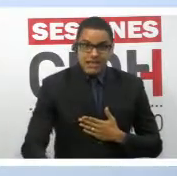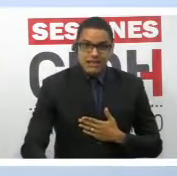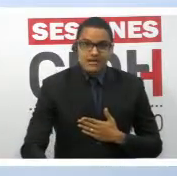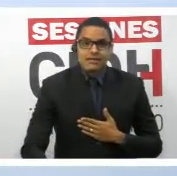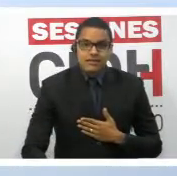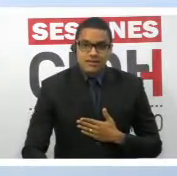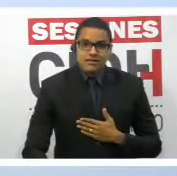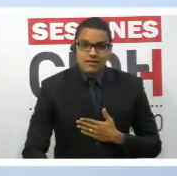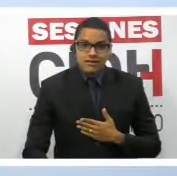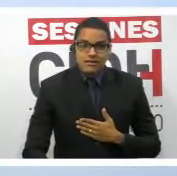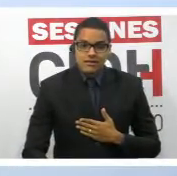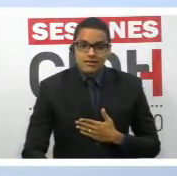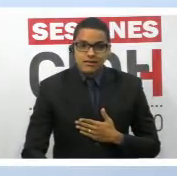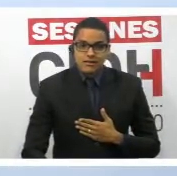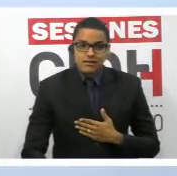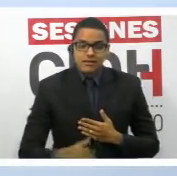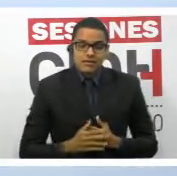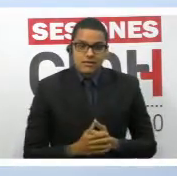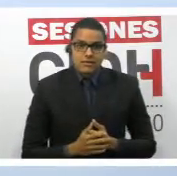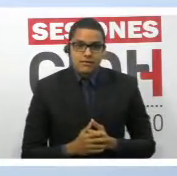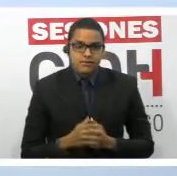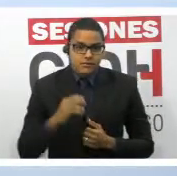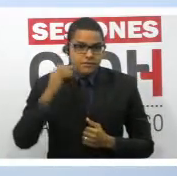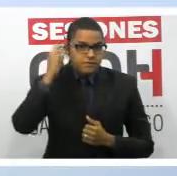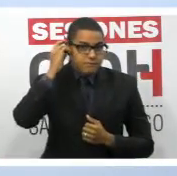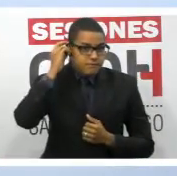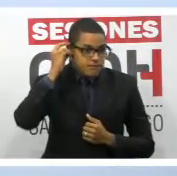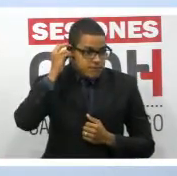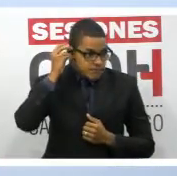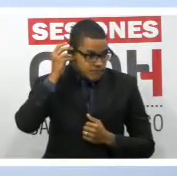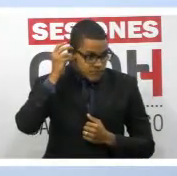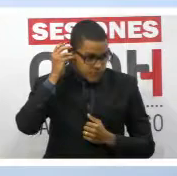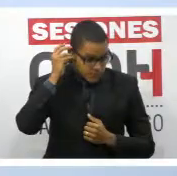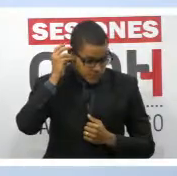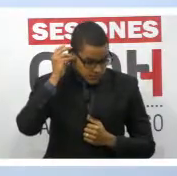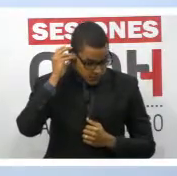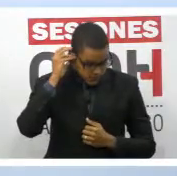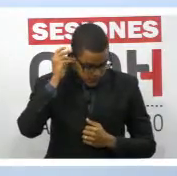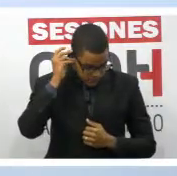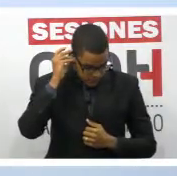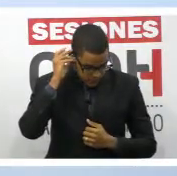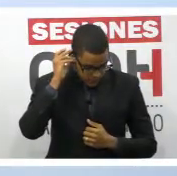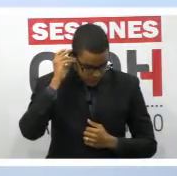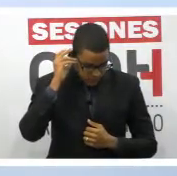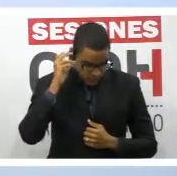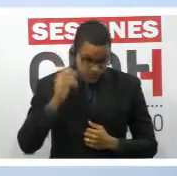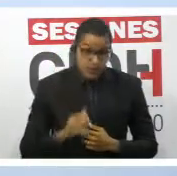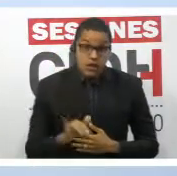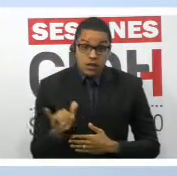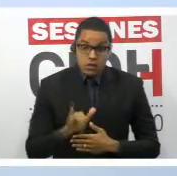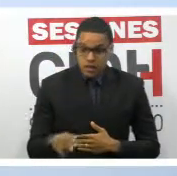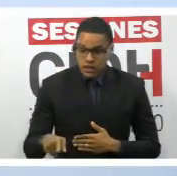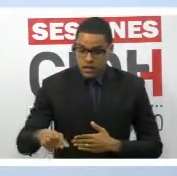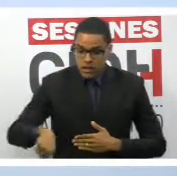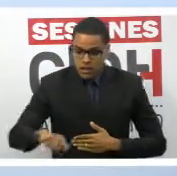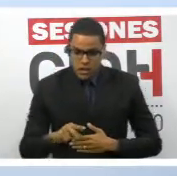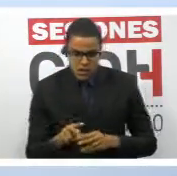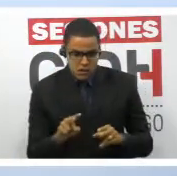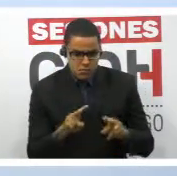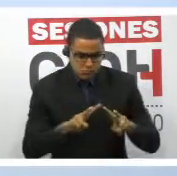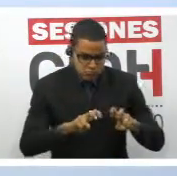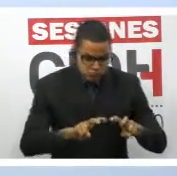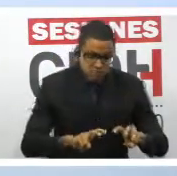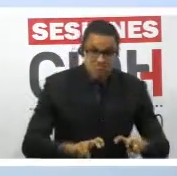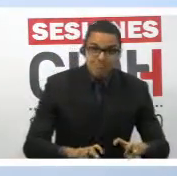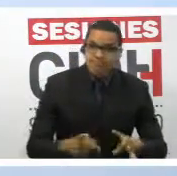quedan embarazadas también una completa falta de información una completa falta de acceso a información y servicios ya que estos servicios